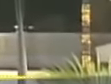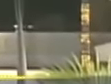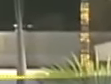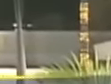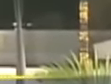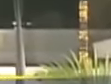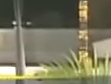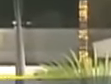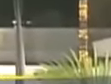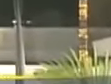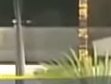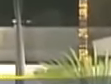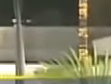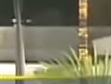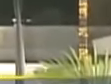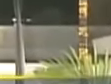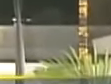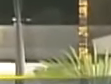periodo